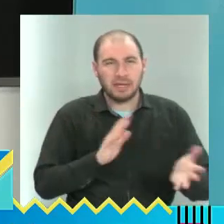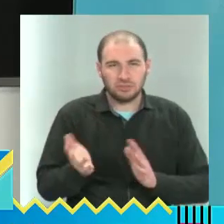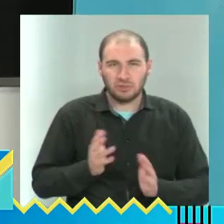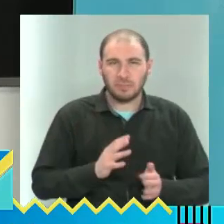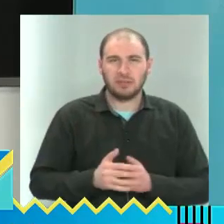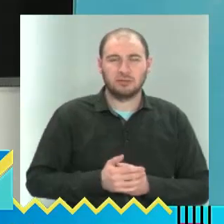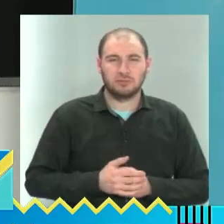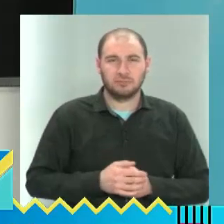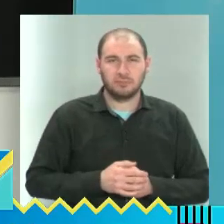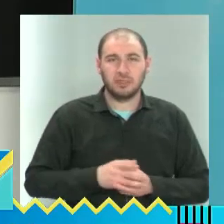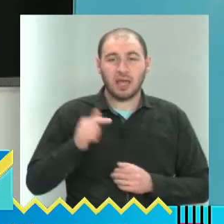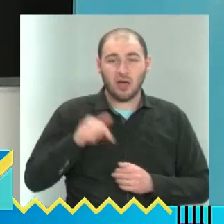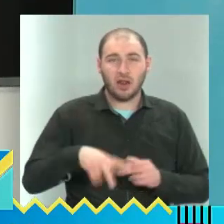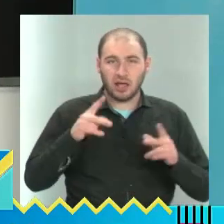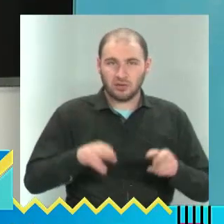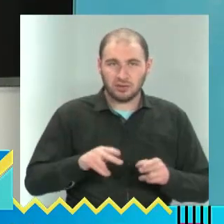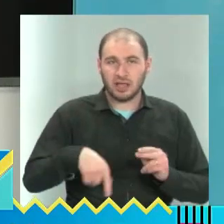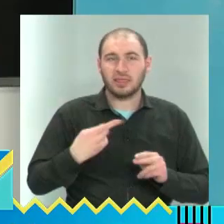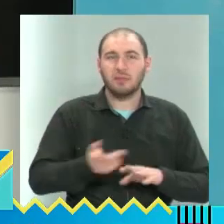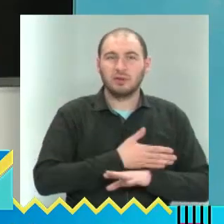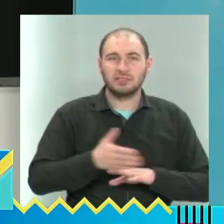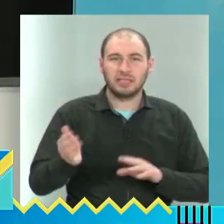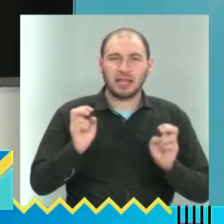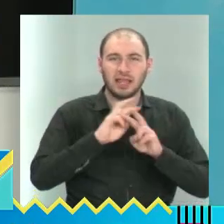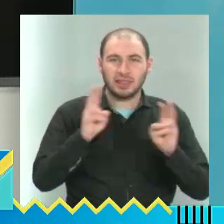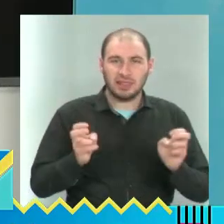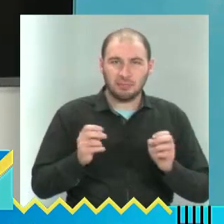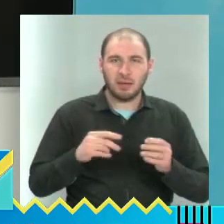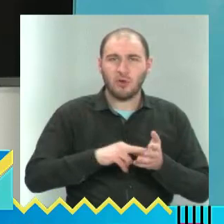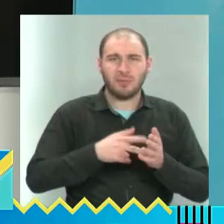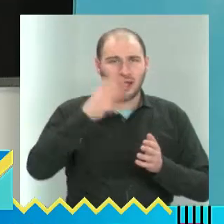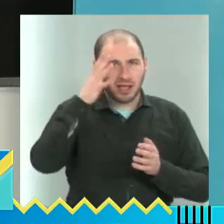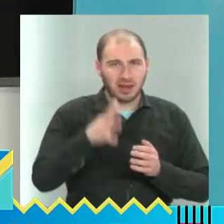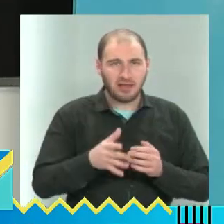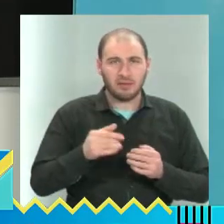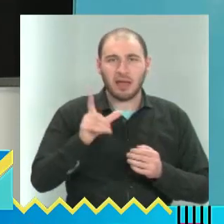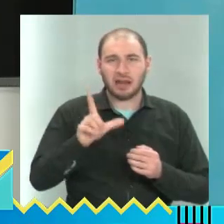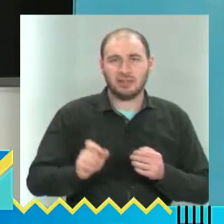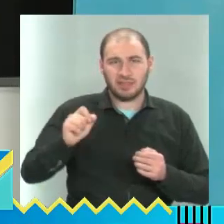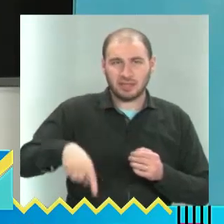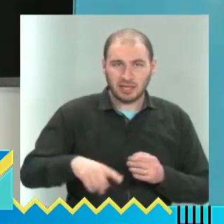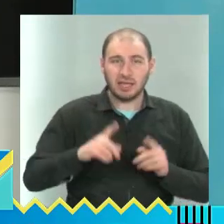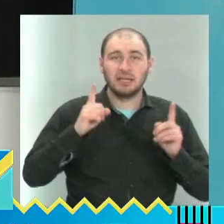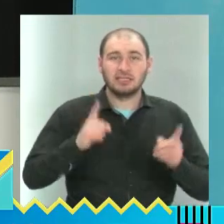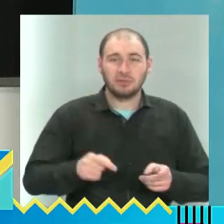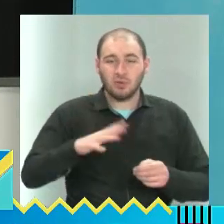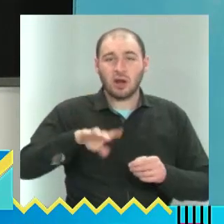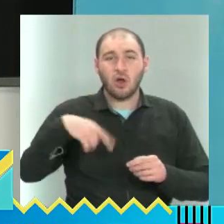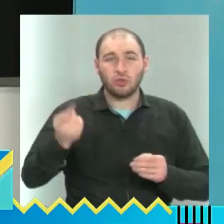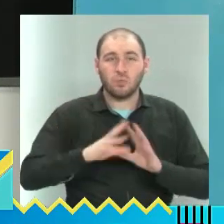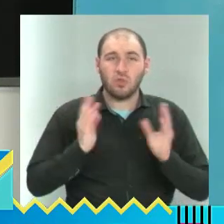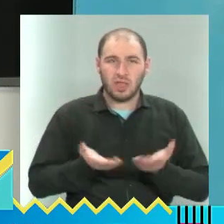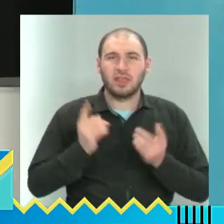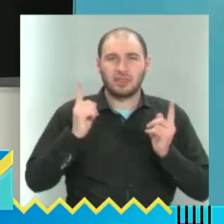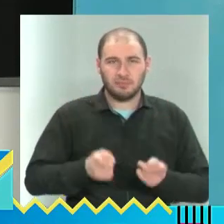que se pueden llegar a hacer. Nos vamos a ir a un corte y vamos a continuar hablando de esta gran problemática de nuestro país y, por supuesto, también de otros lugares del mundo que